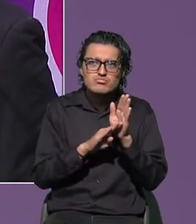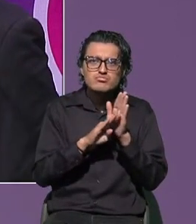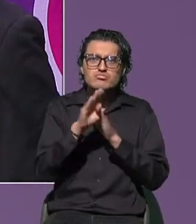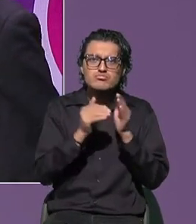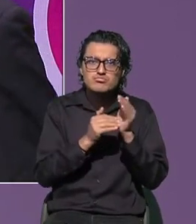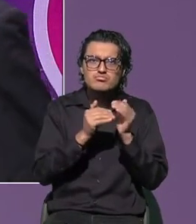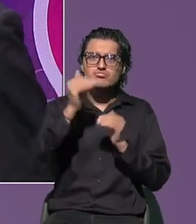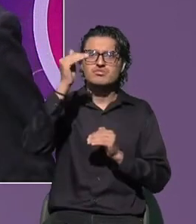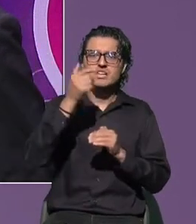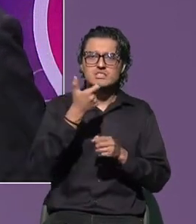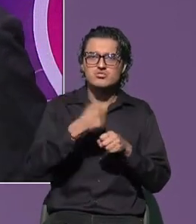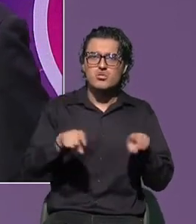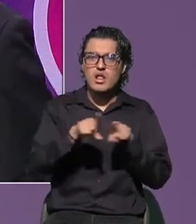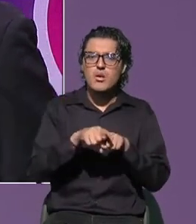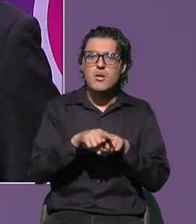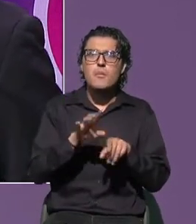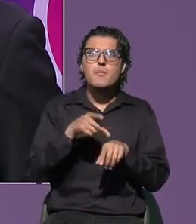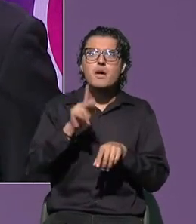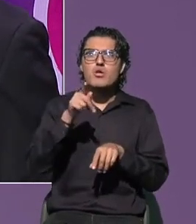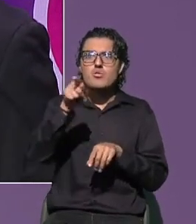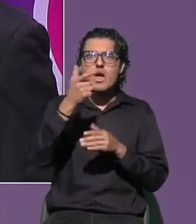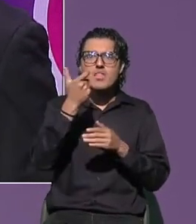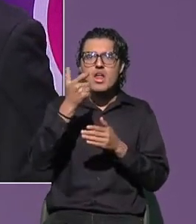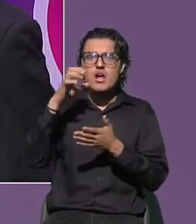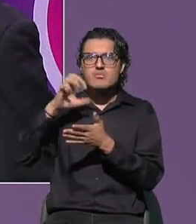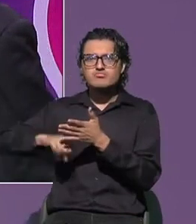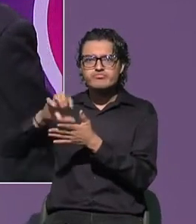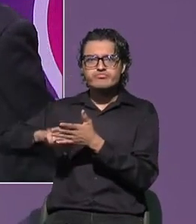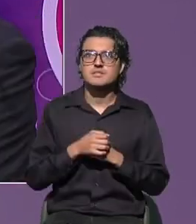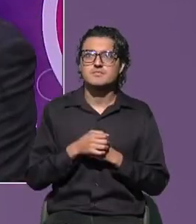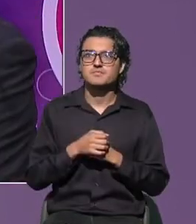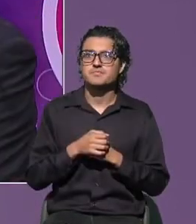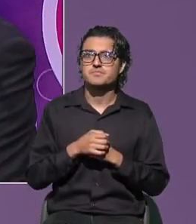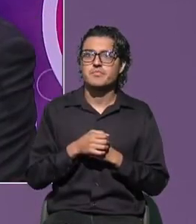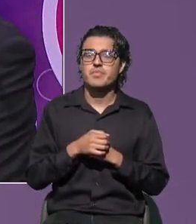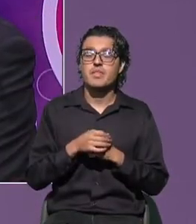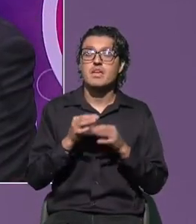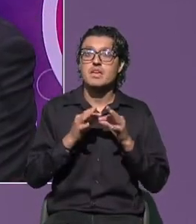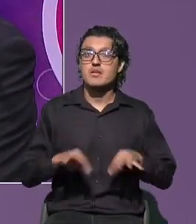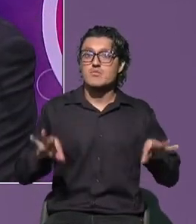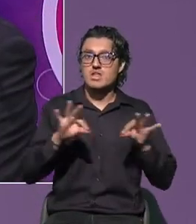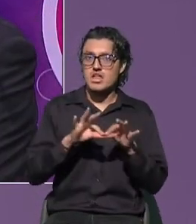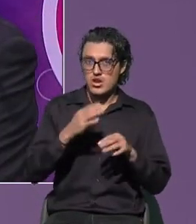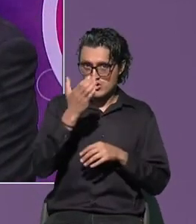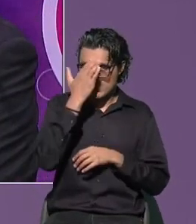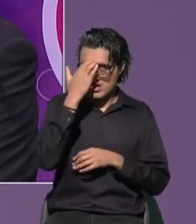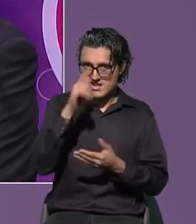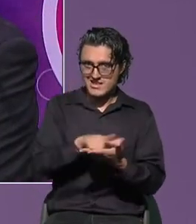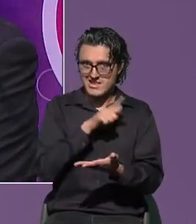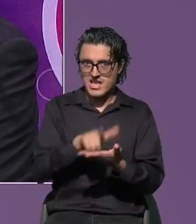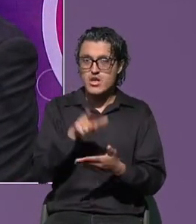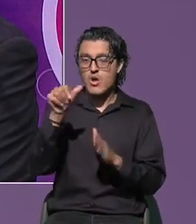a pesar de que se ha recortado los bonos de productividad que tenían es importante conocer la ley lo invito a que conozca el